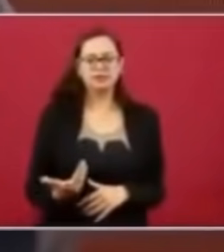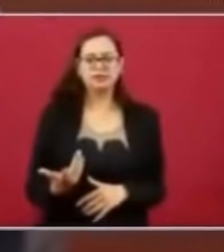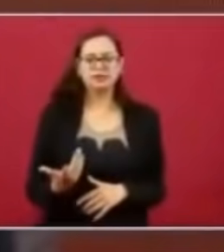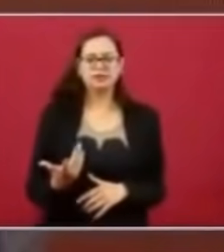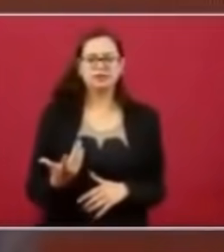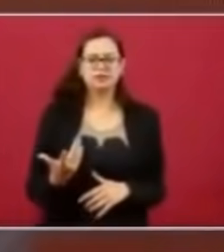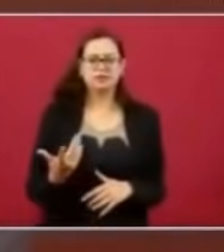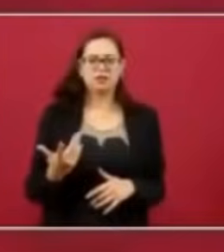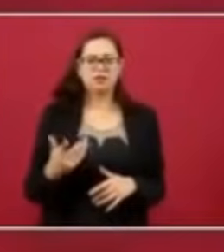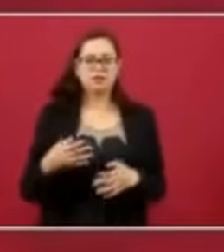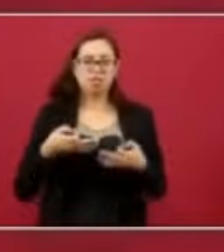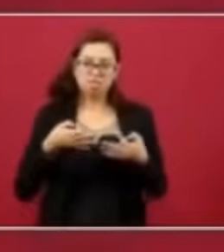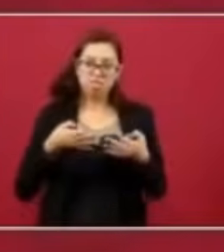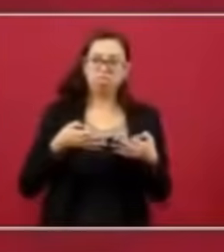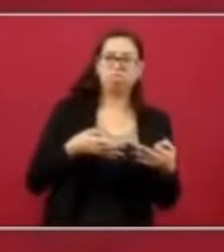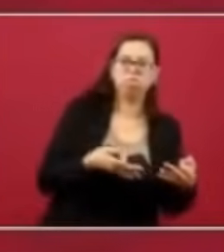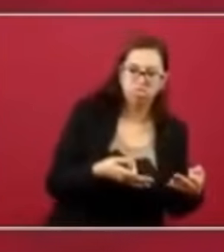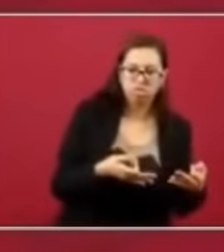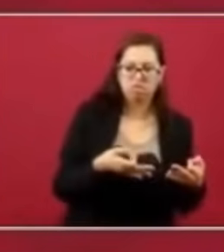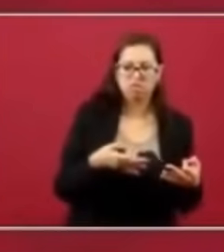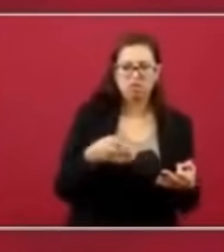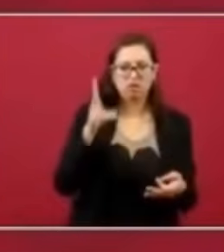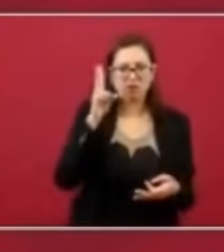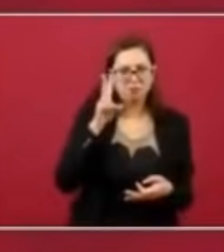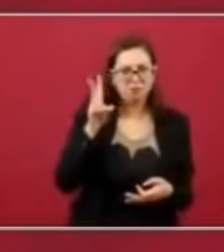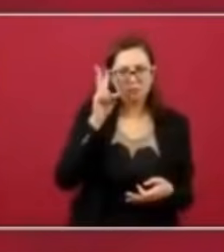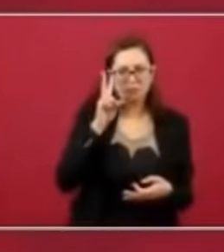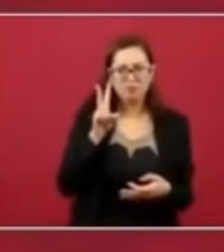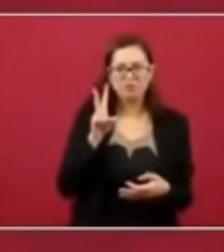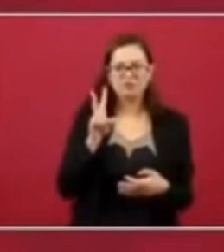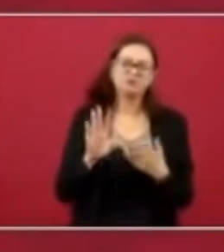no caer en